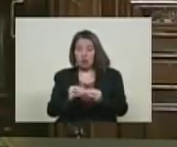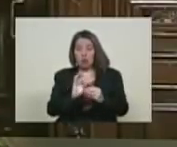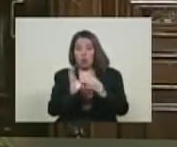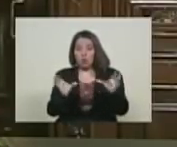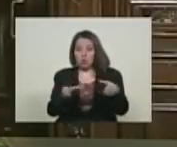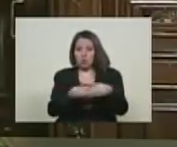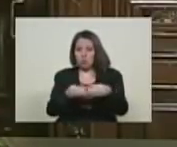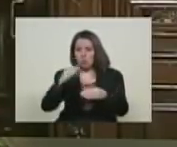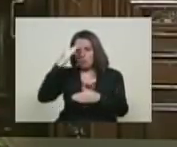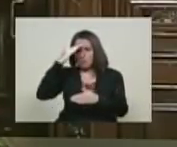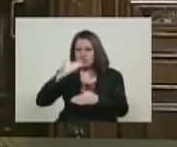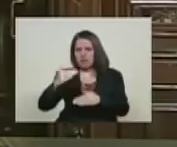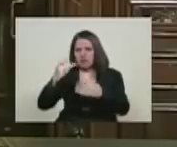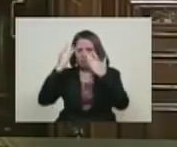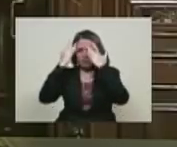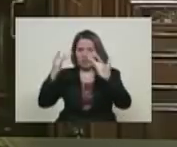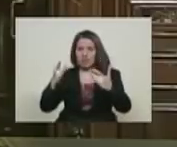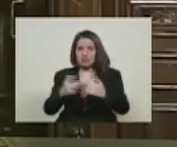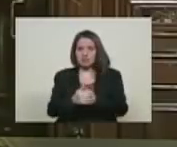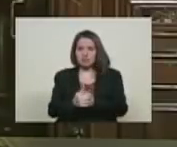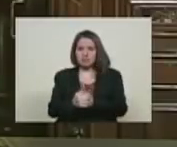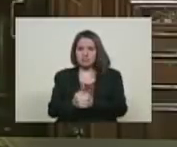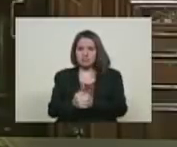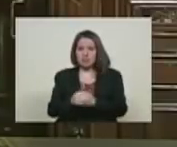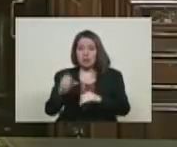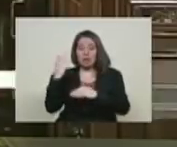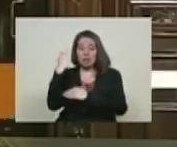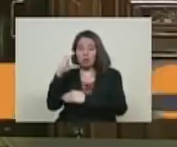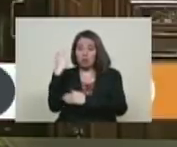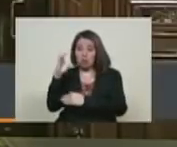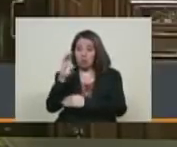de inteligencia y contrainteligencia de Colombia,